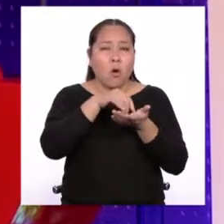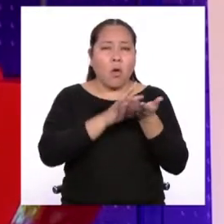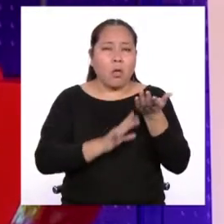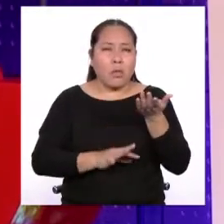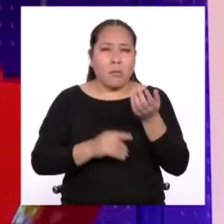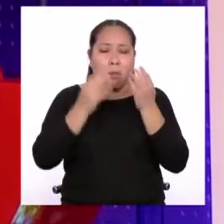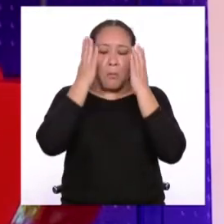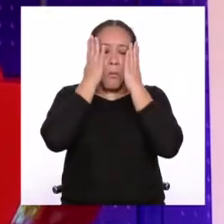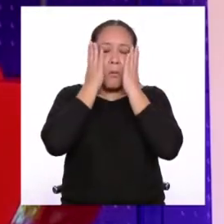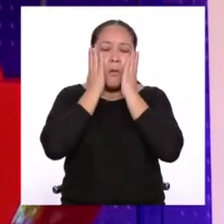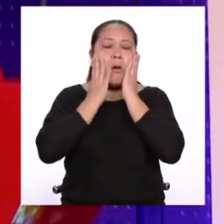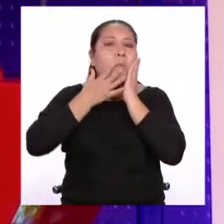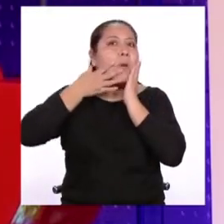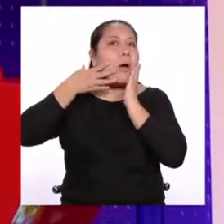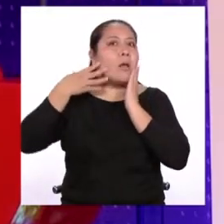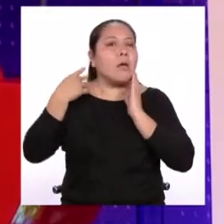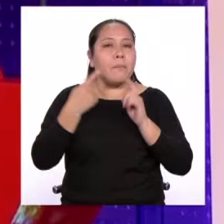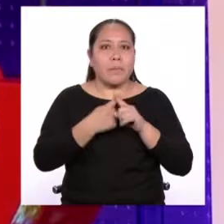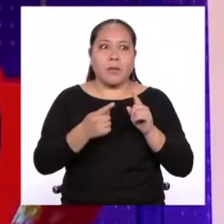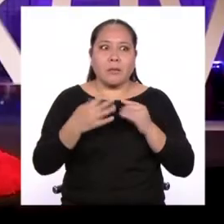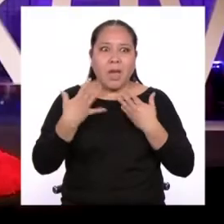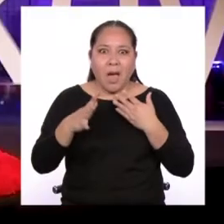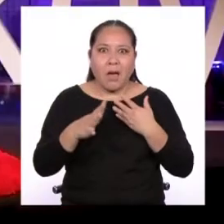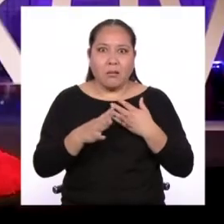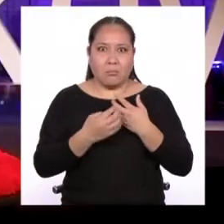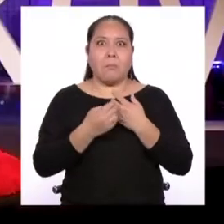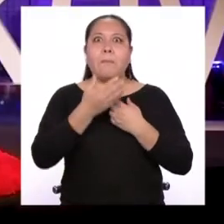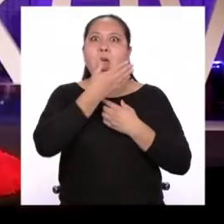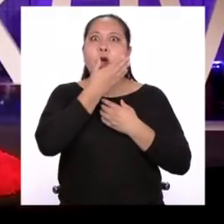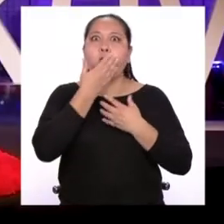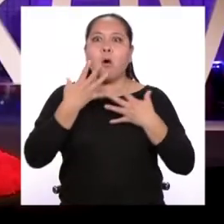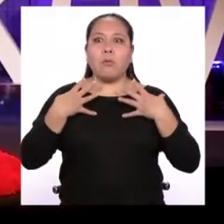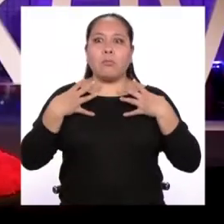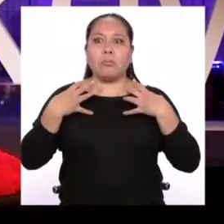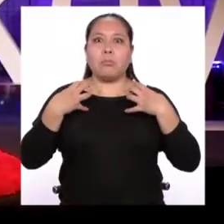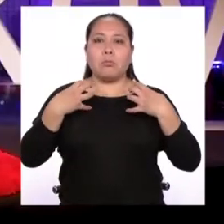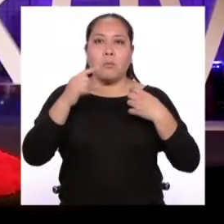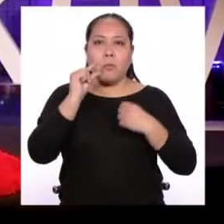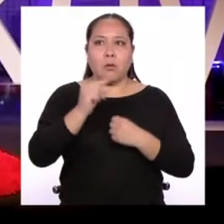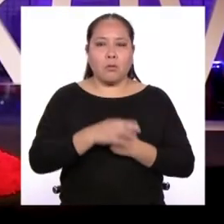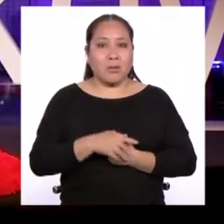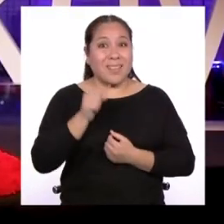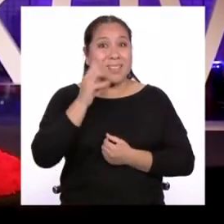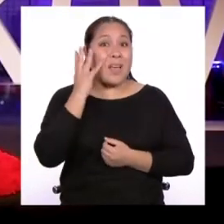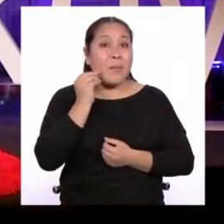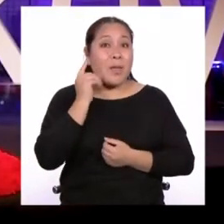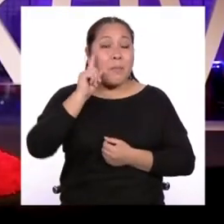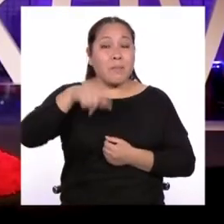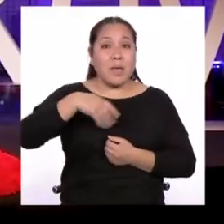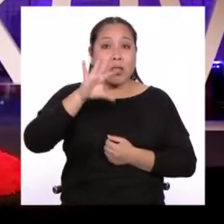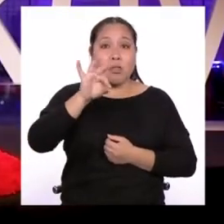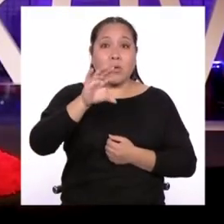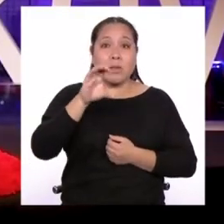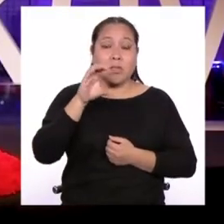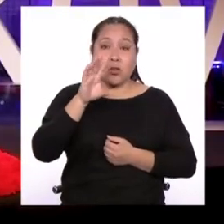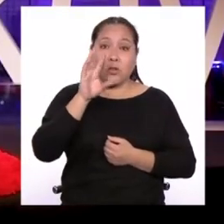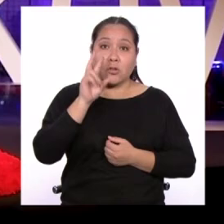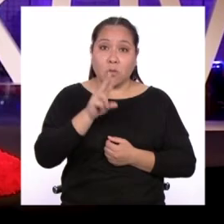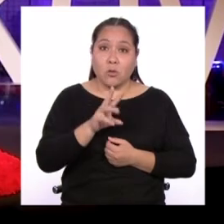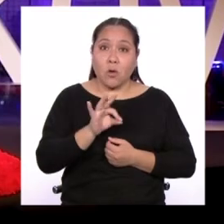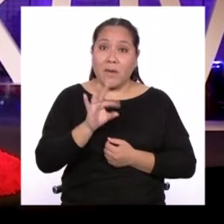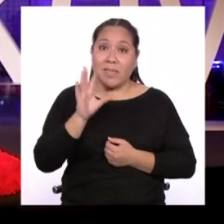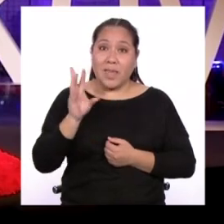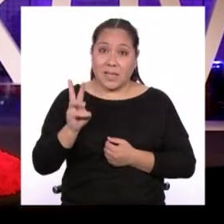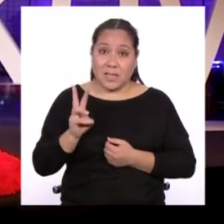había pasado el momento crítico en que estaba. Con esta experiencia, en 1996, junto a Project Hub y